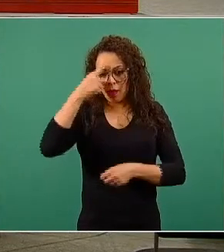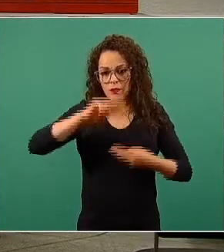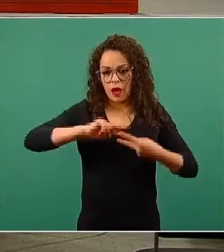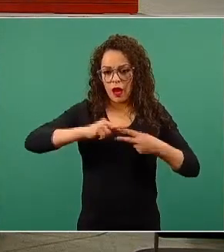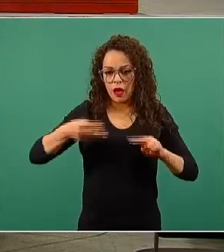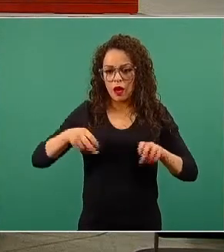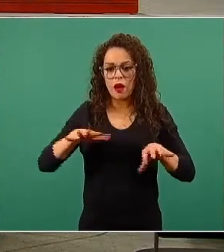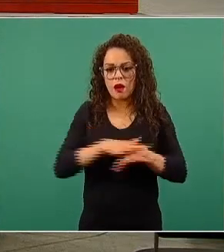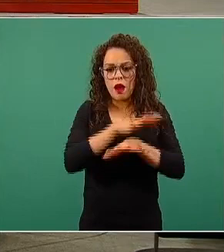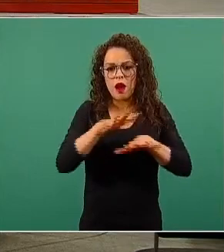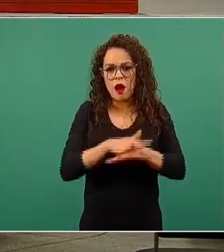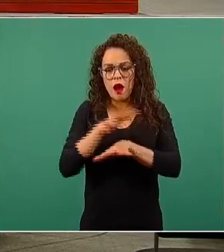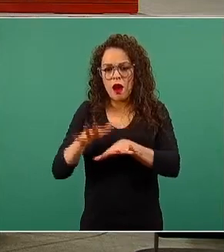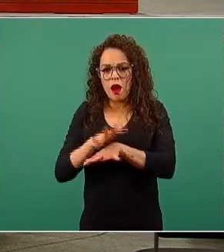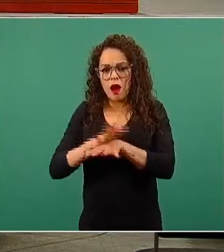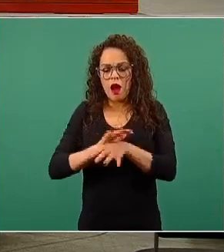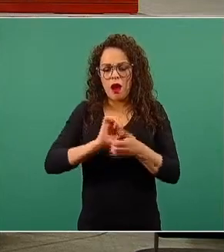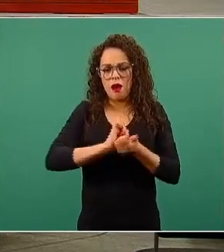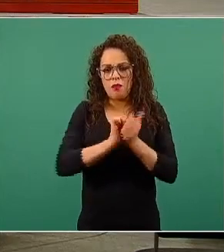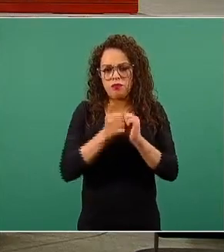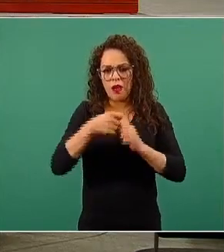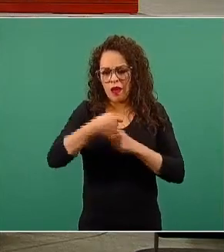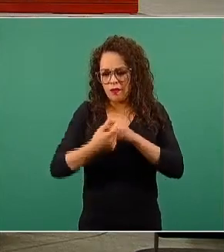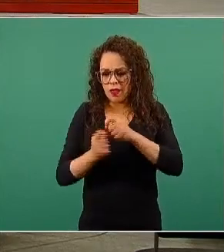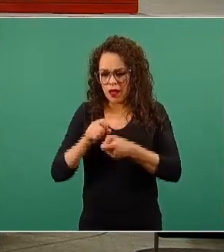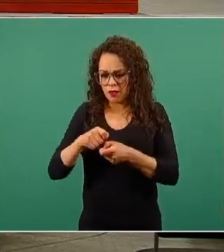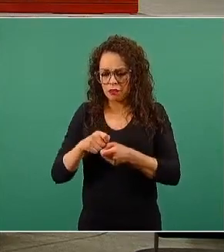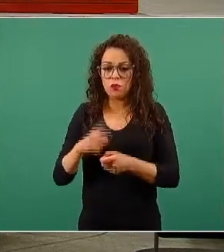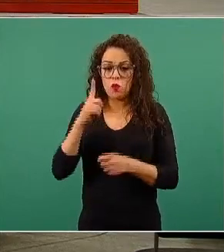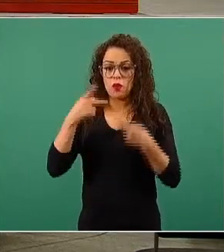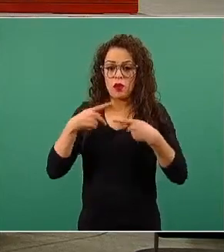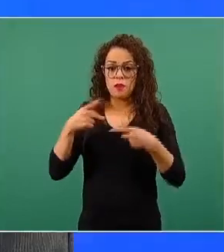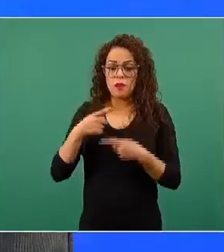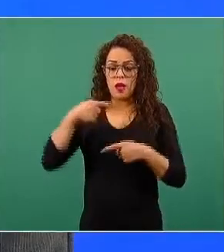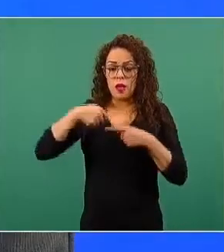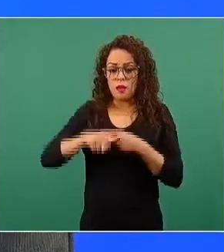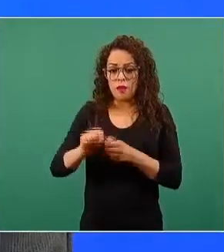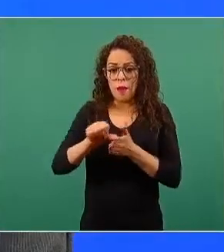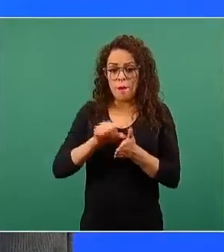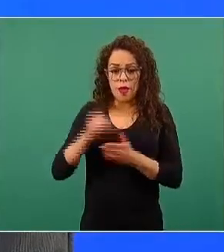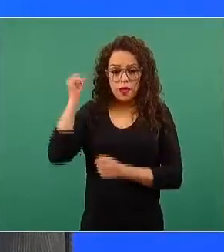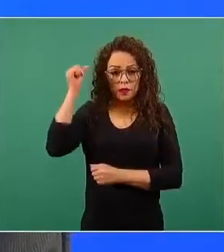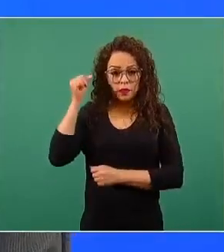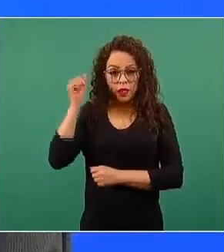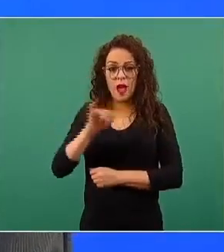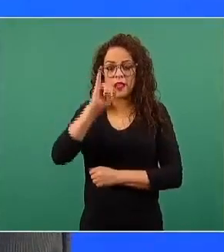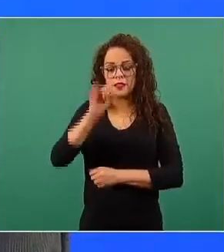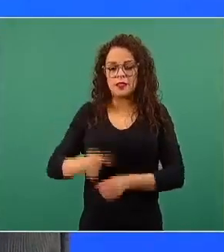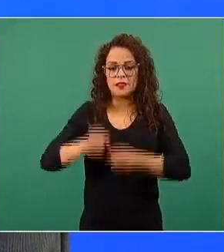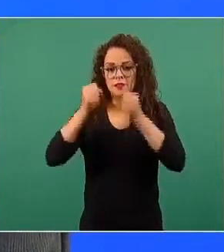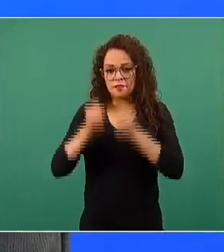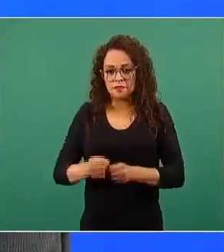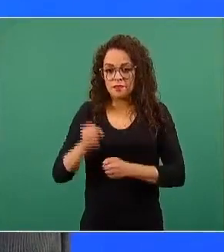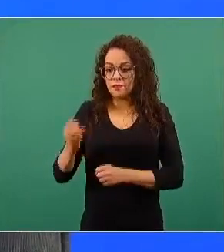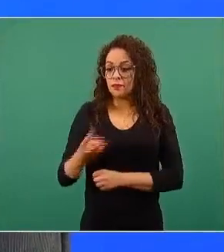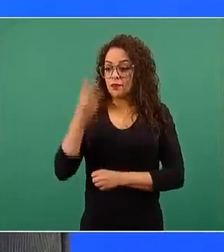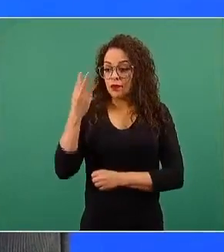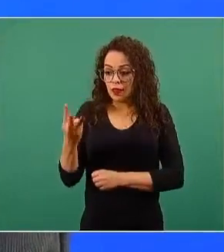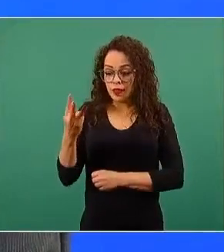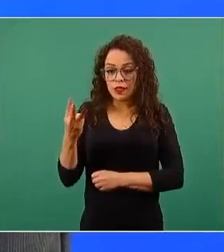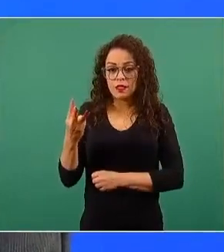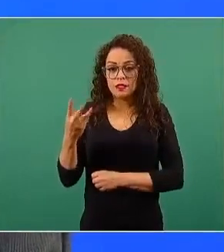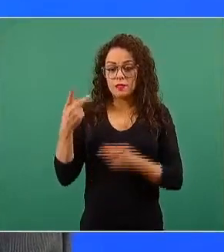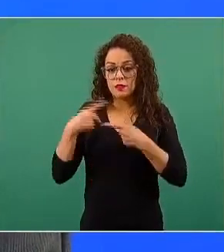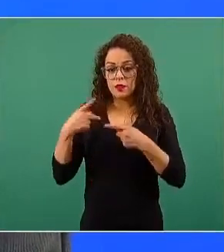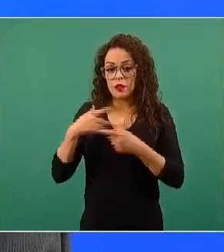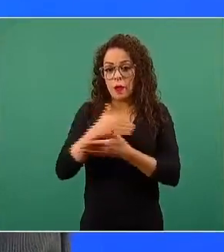persona de inicios de abril con secuenciación genética confirmada, 3 personas de mediados de